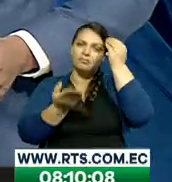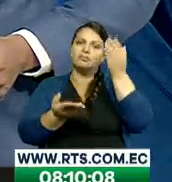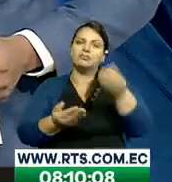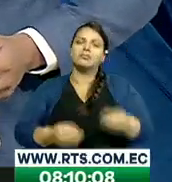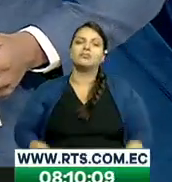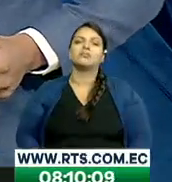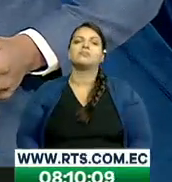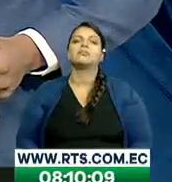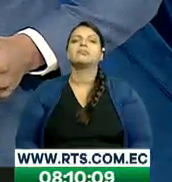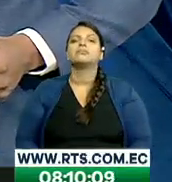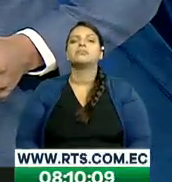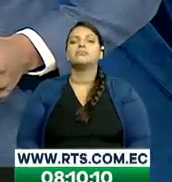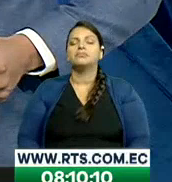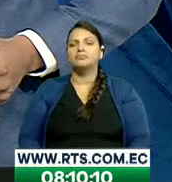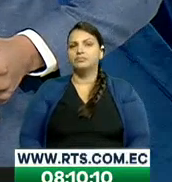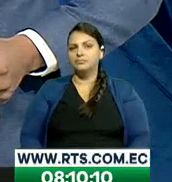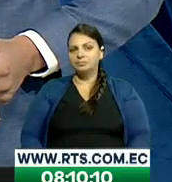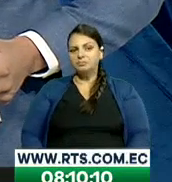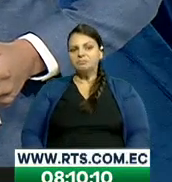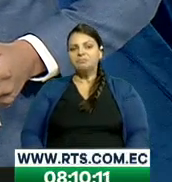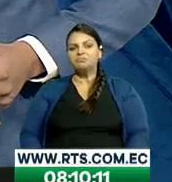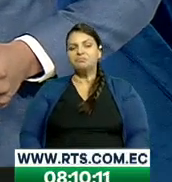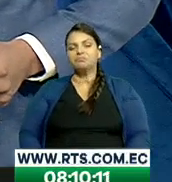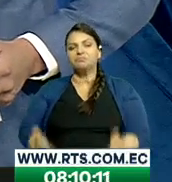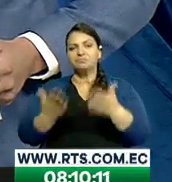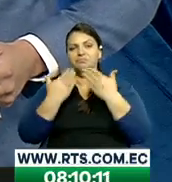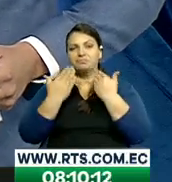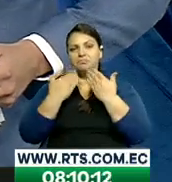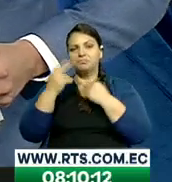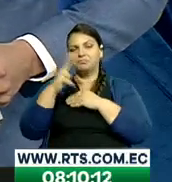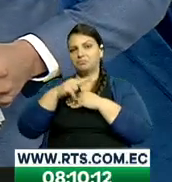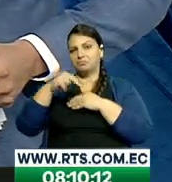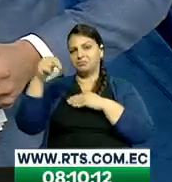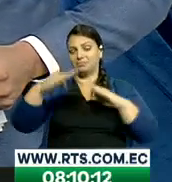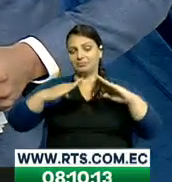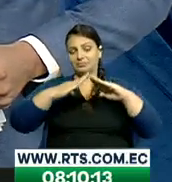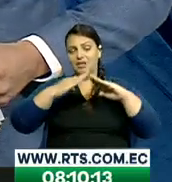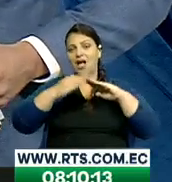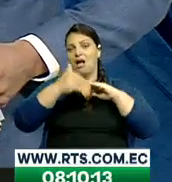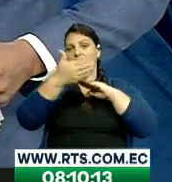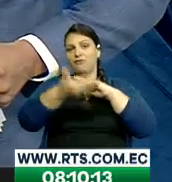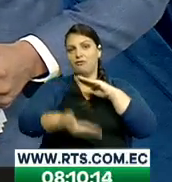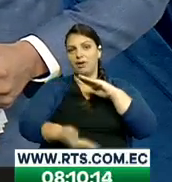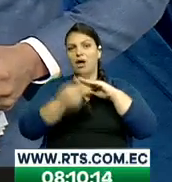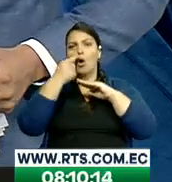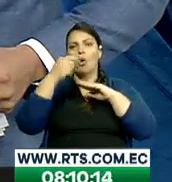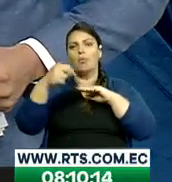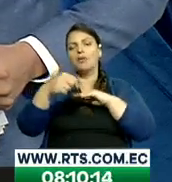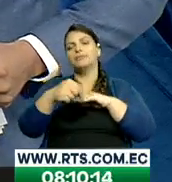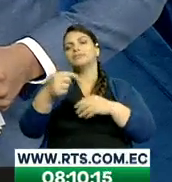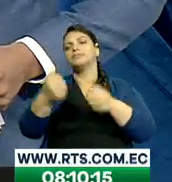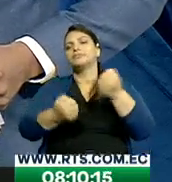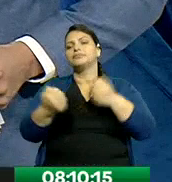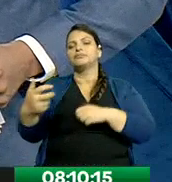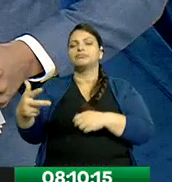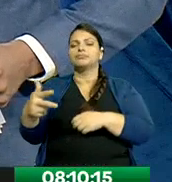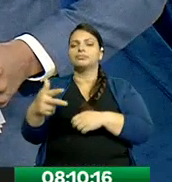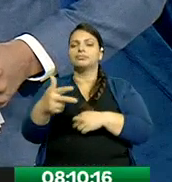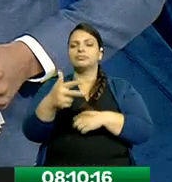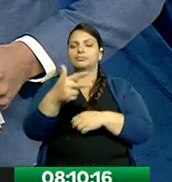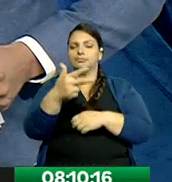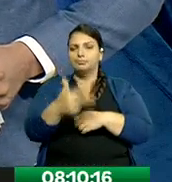casa por intentar robarle en el norte de Guayaquil. Los sujetos esperaron a que se bajara del vehículo para poder